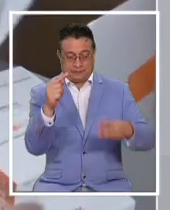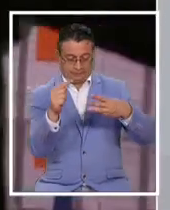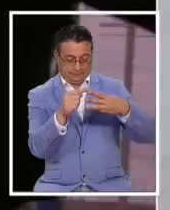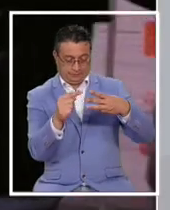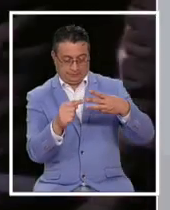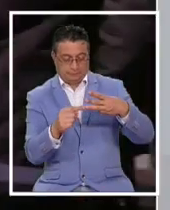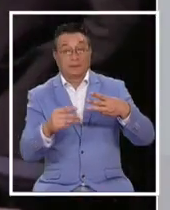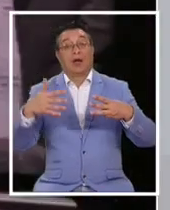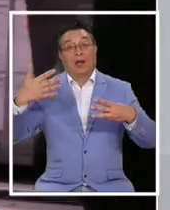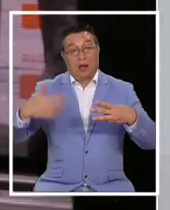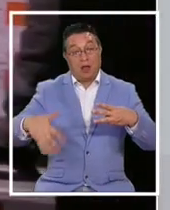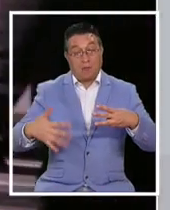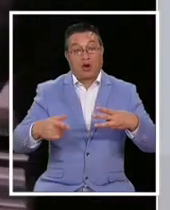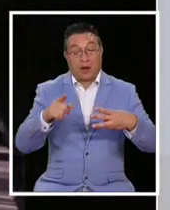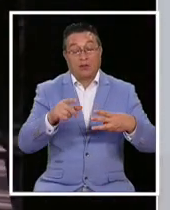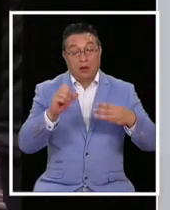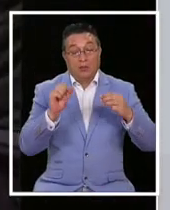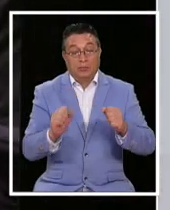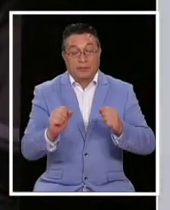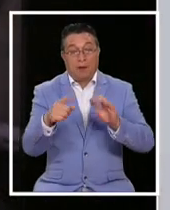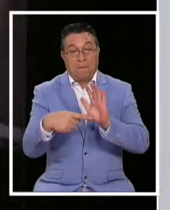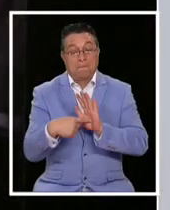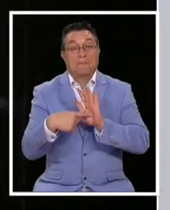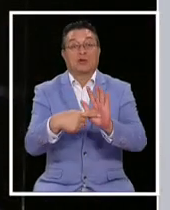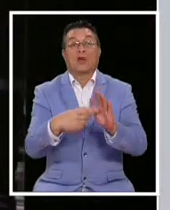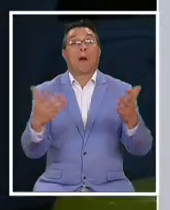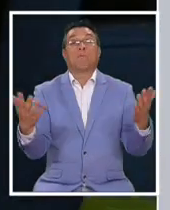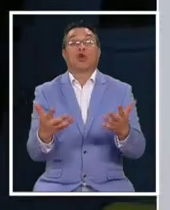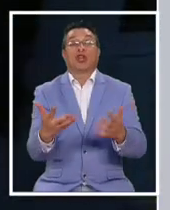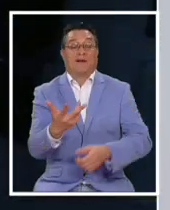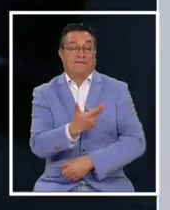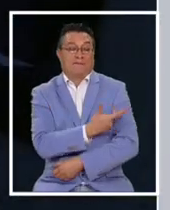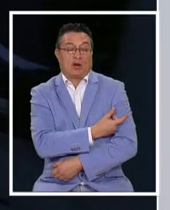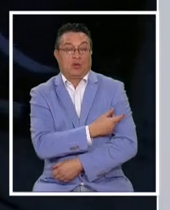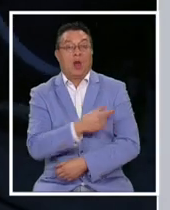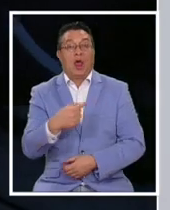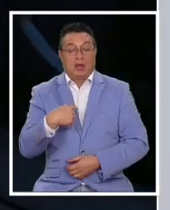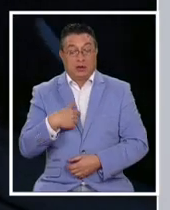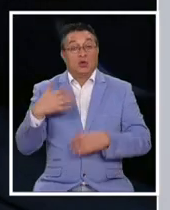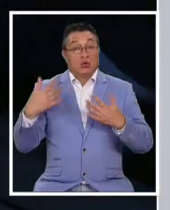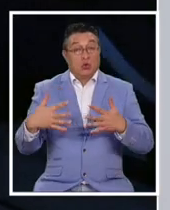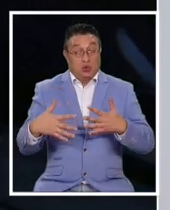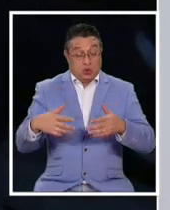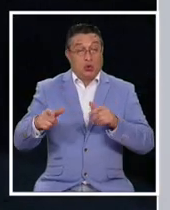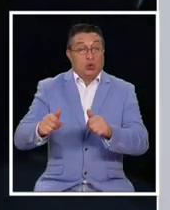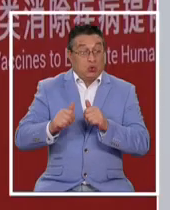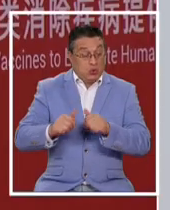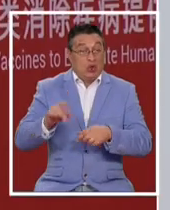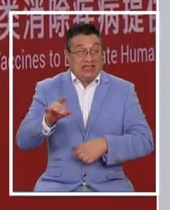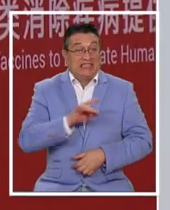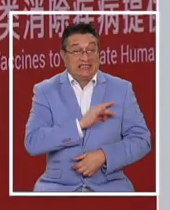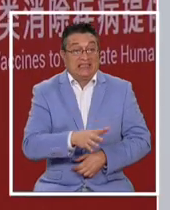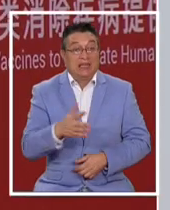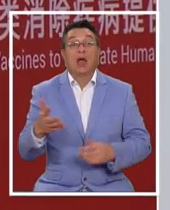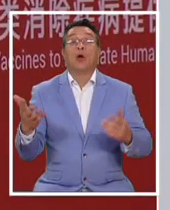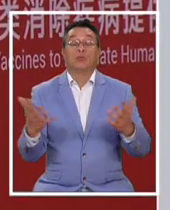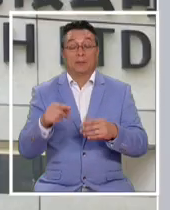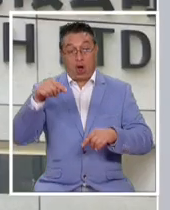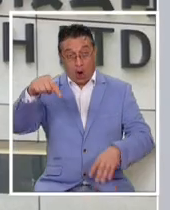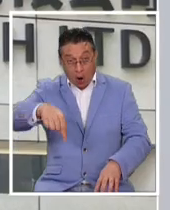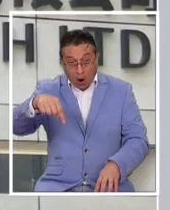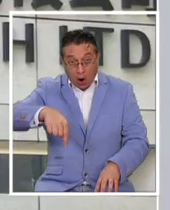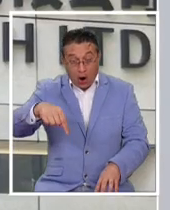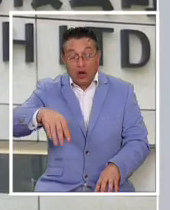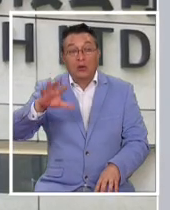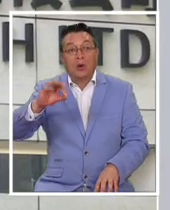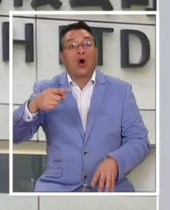son importantes y que de alguna manera muestran por qué la vacuna ha sido desafiada en forma importante en Chile. Uno es que si bien hoy, claro,